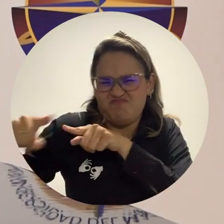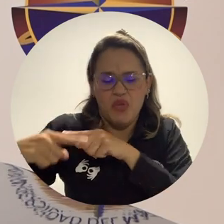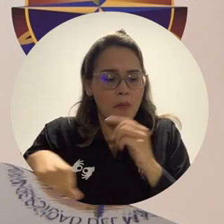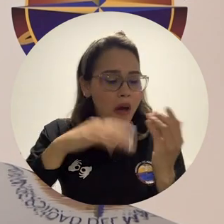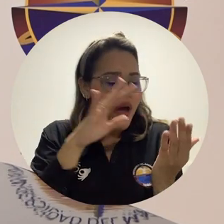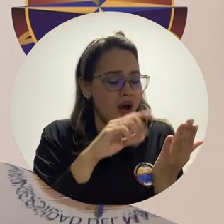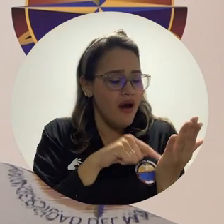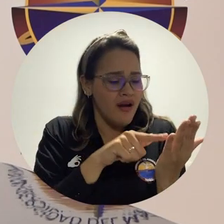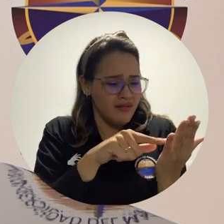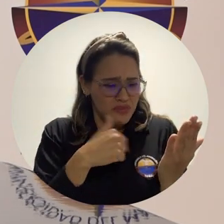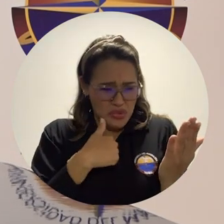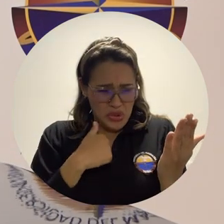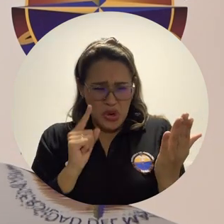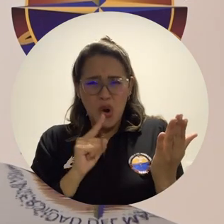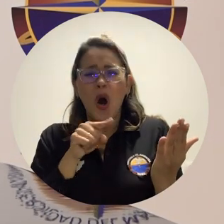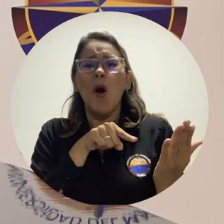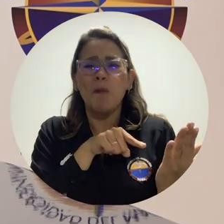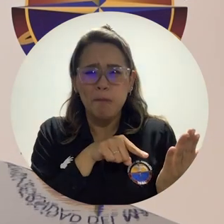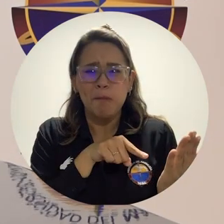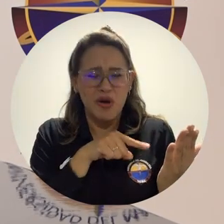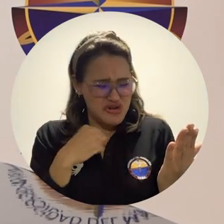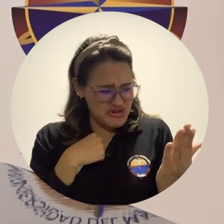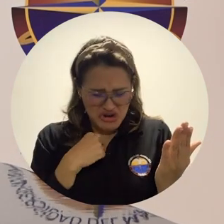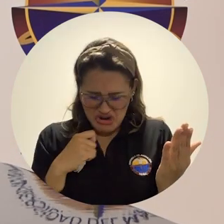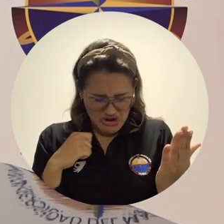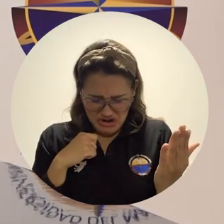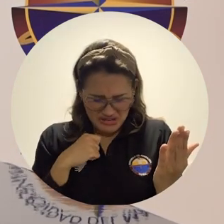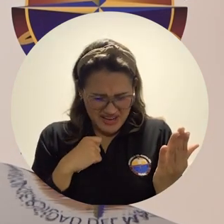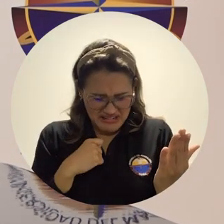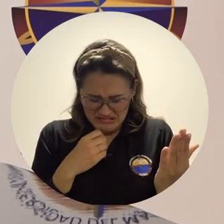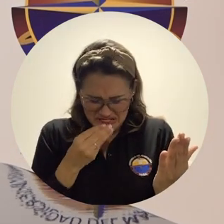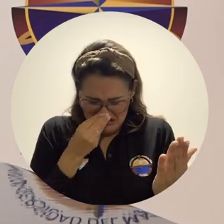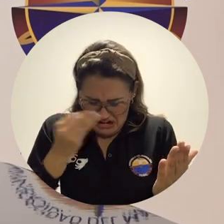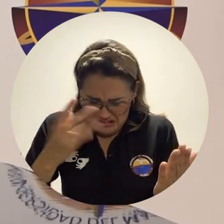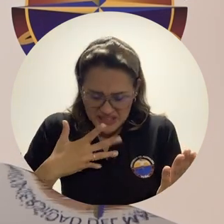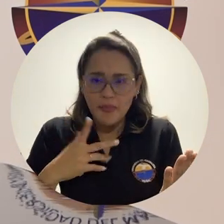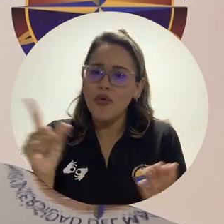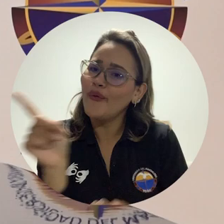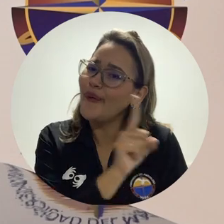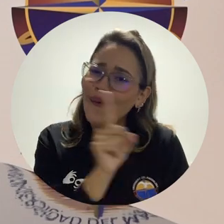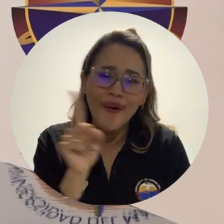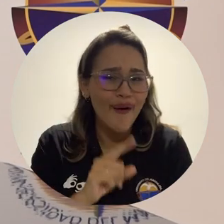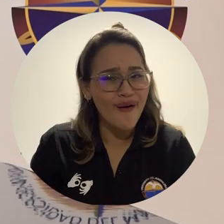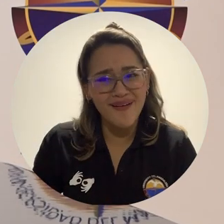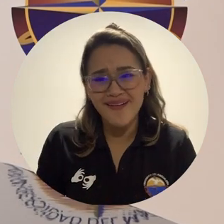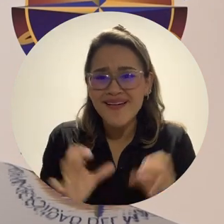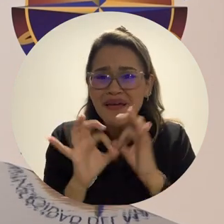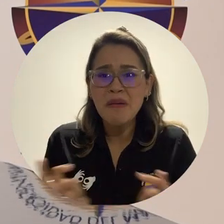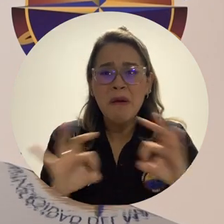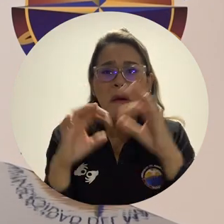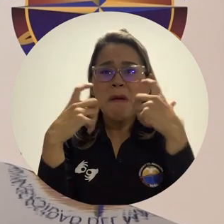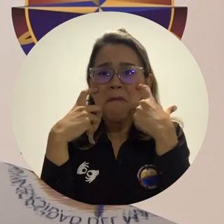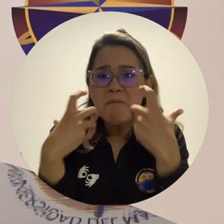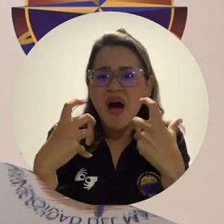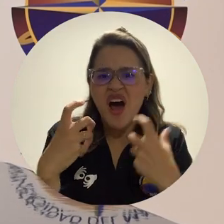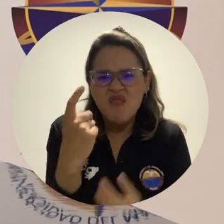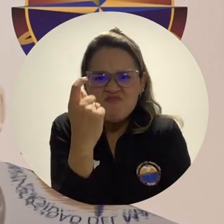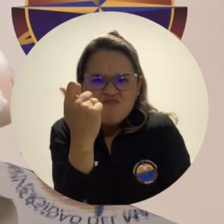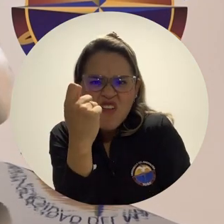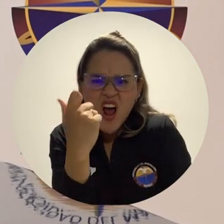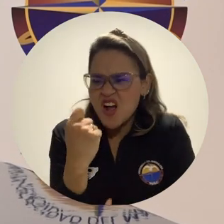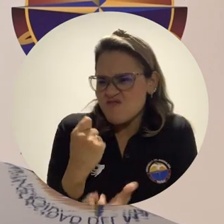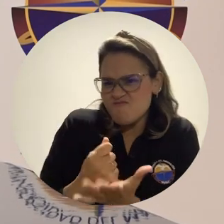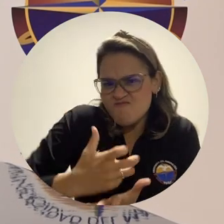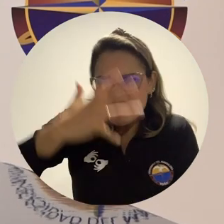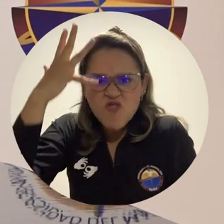de las publicaciones de redes sociales son mentiras, reflejan un bienestar que no existe. El verdadero bienestar no está en atesorar bienes materiales, no está